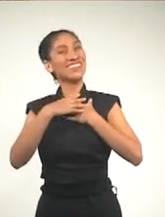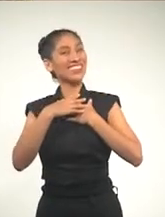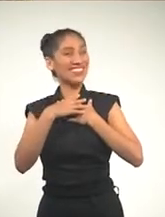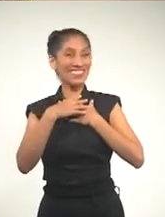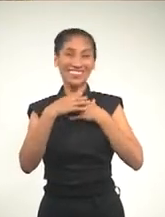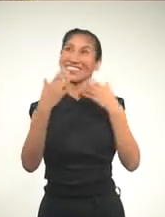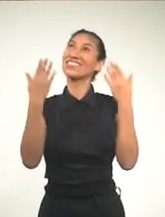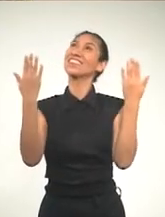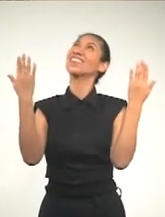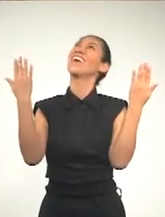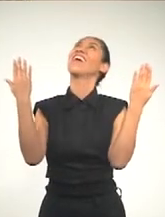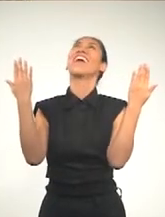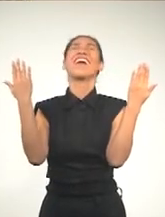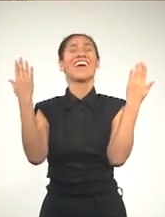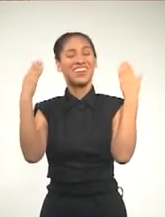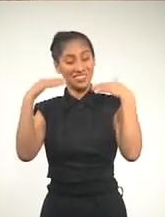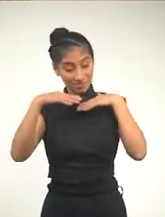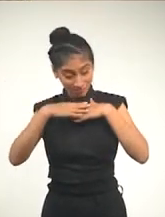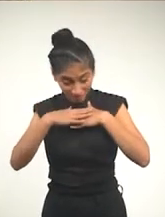arriba,